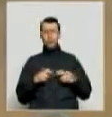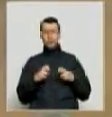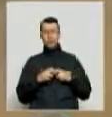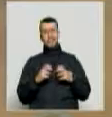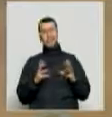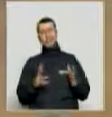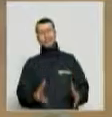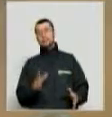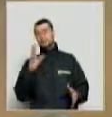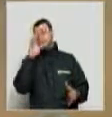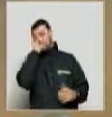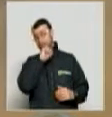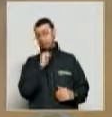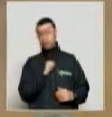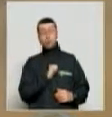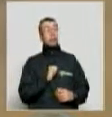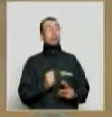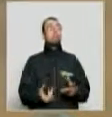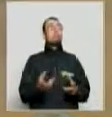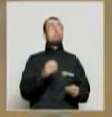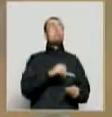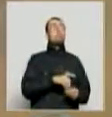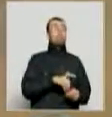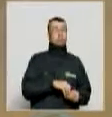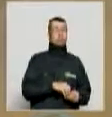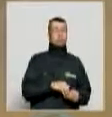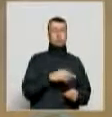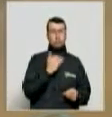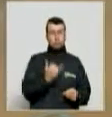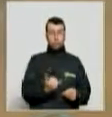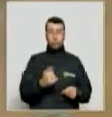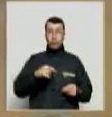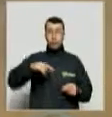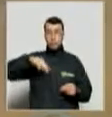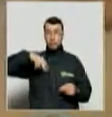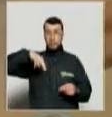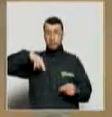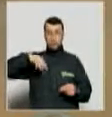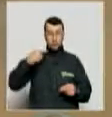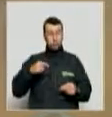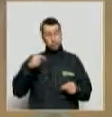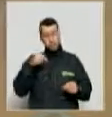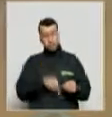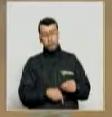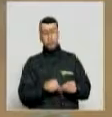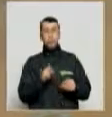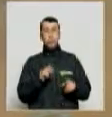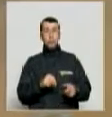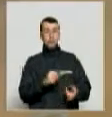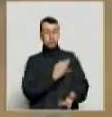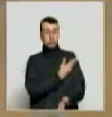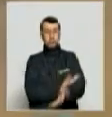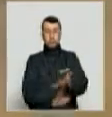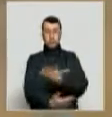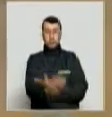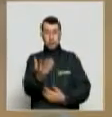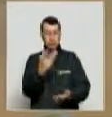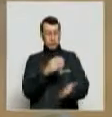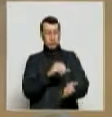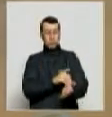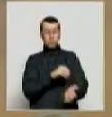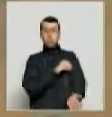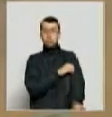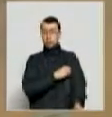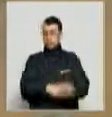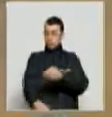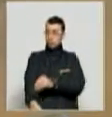Asimismo tenemos que tener un referente adicional que son las derivaciones de las extremidades, que son electrodos que van en los brazos y en las piernas, porque toda esa corriente se disipa y con